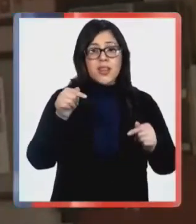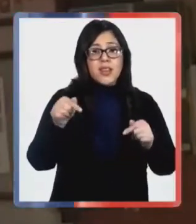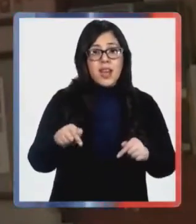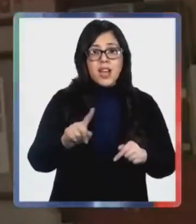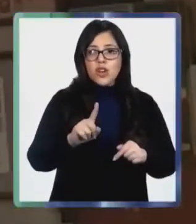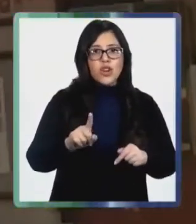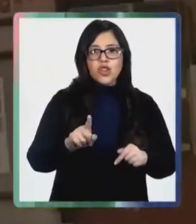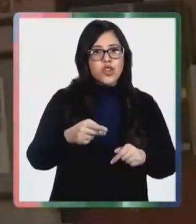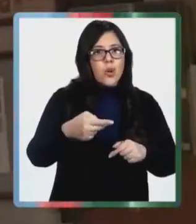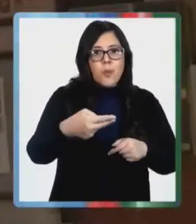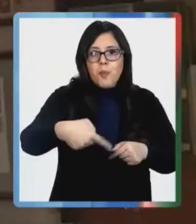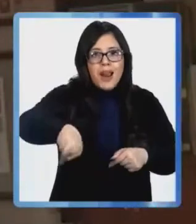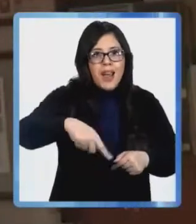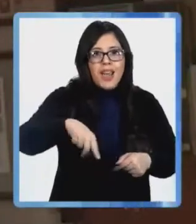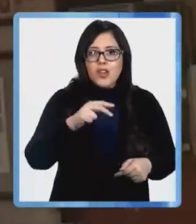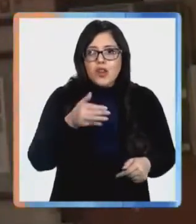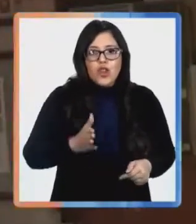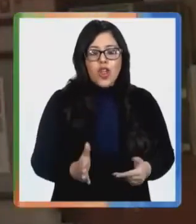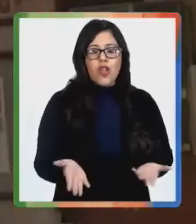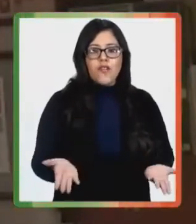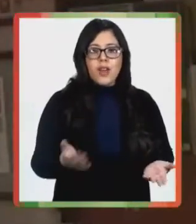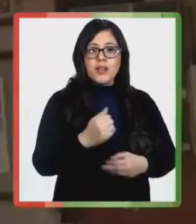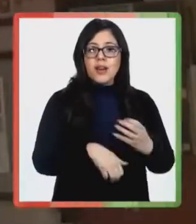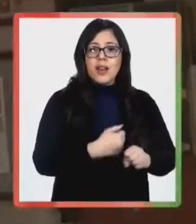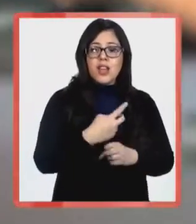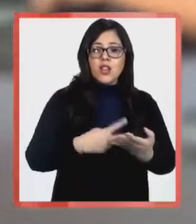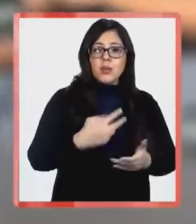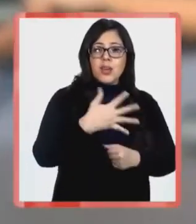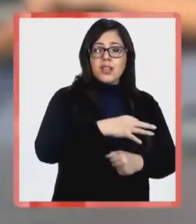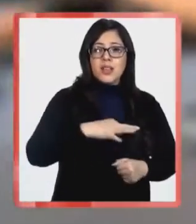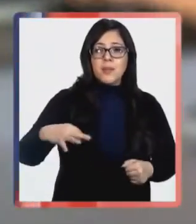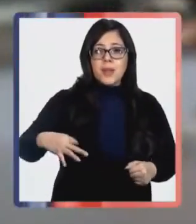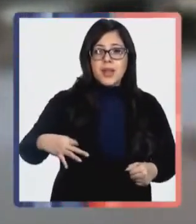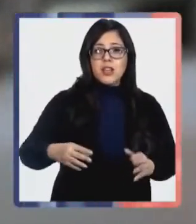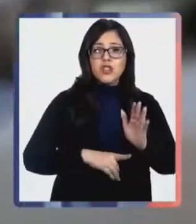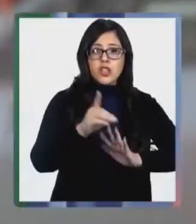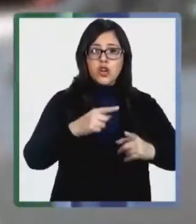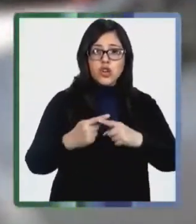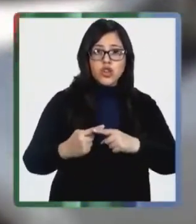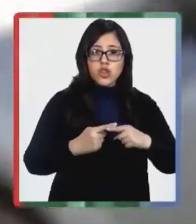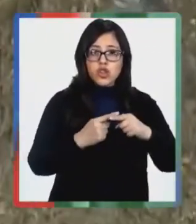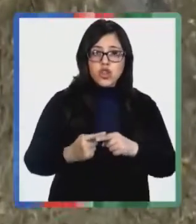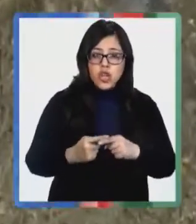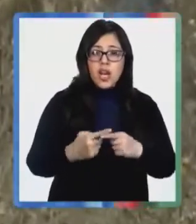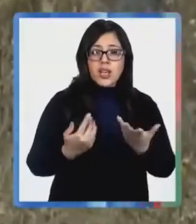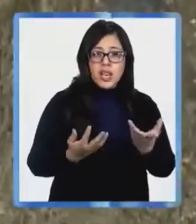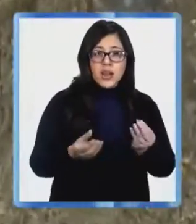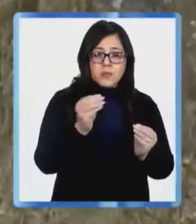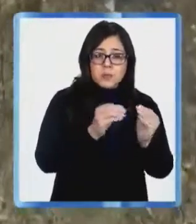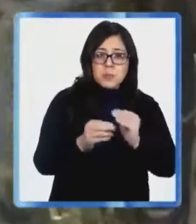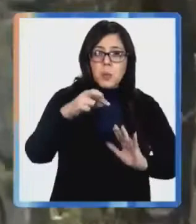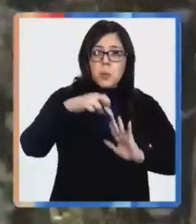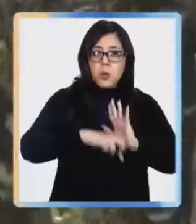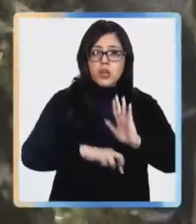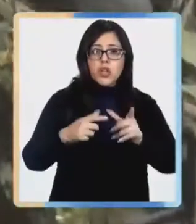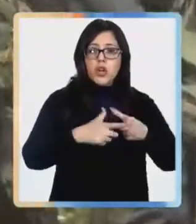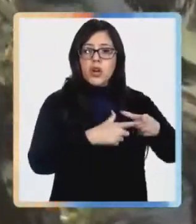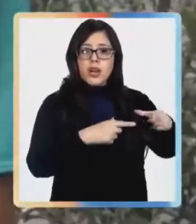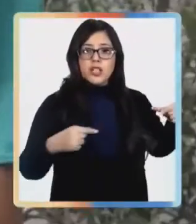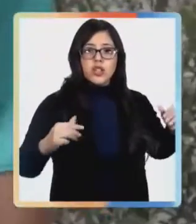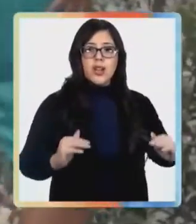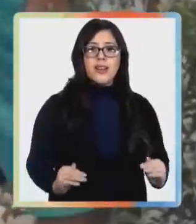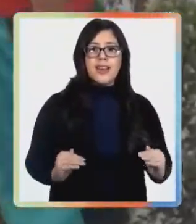situaciones que no les corresponde vivir todavía en 2015 el ministerio de desarrollo social comenzó a